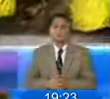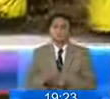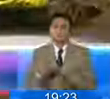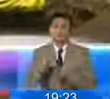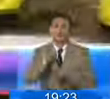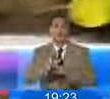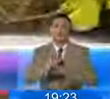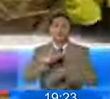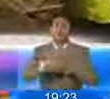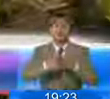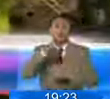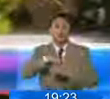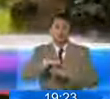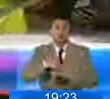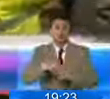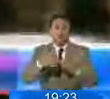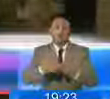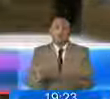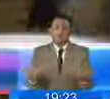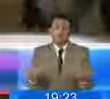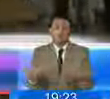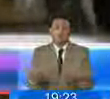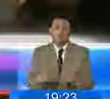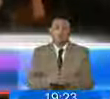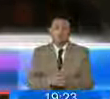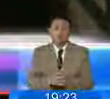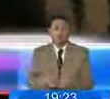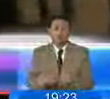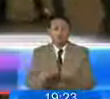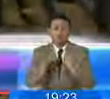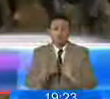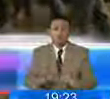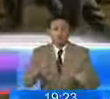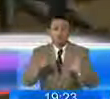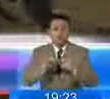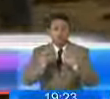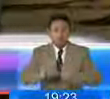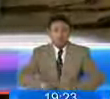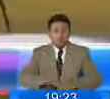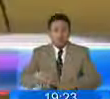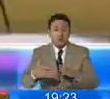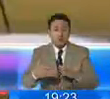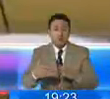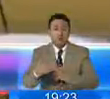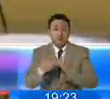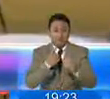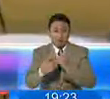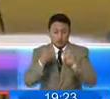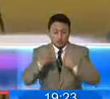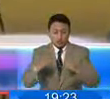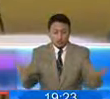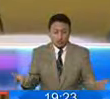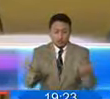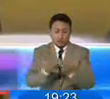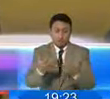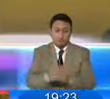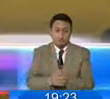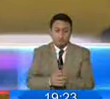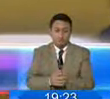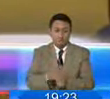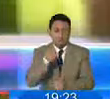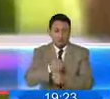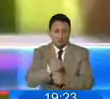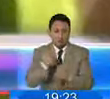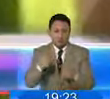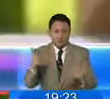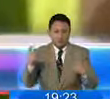las elecciones queda dividido en dos y que será fundamental que se busquen caminos de apertura y diálogo. Que el trabajo es complejo y que